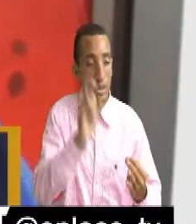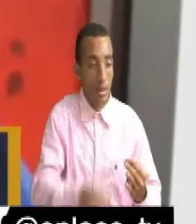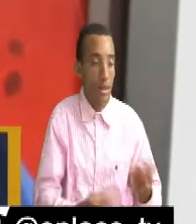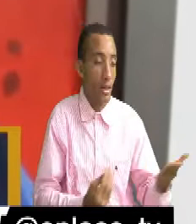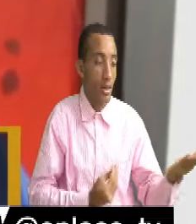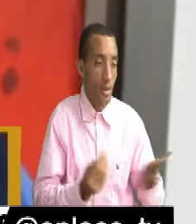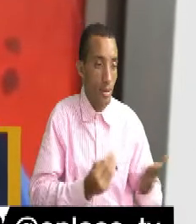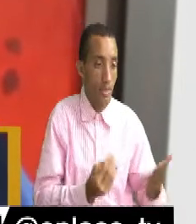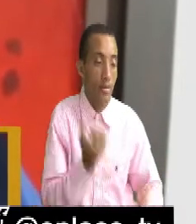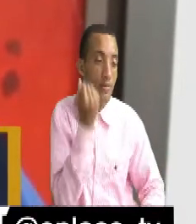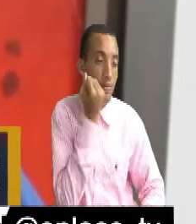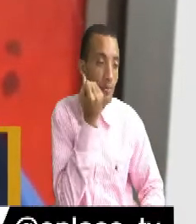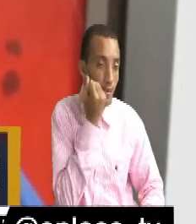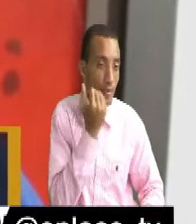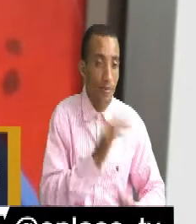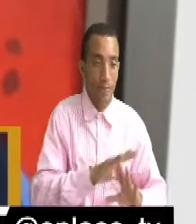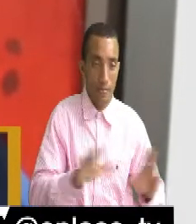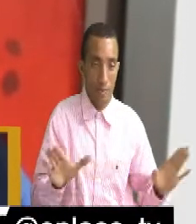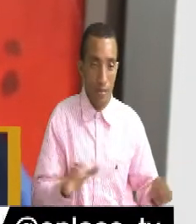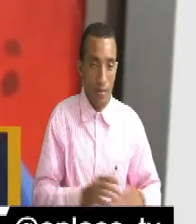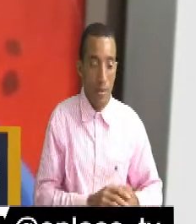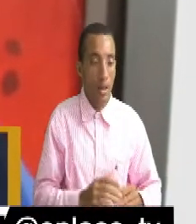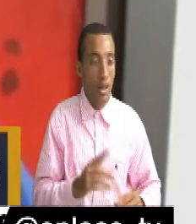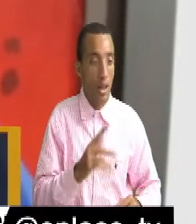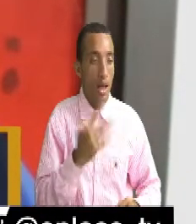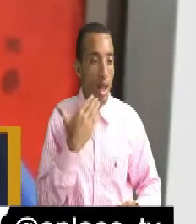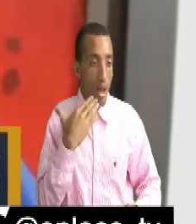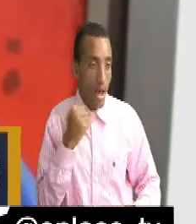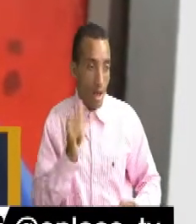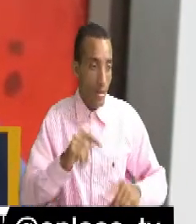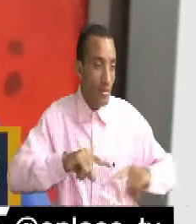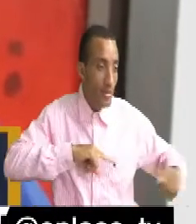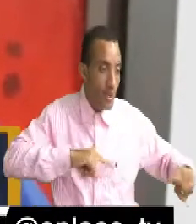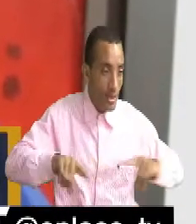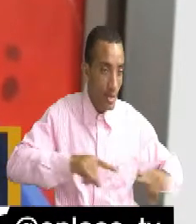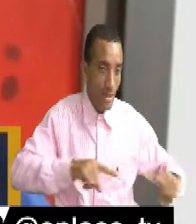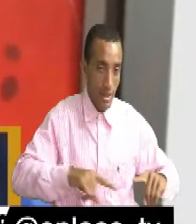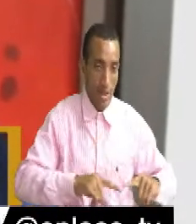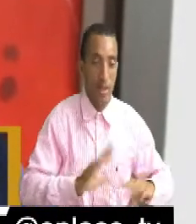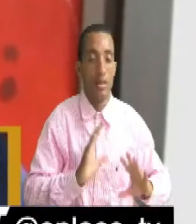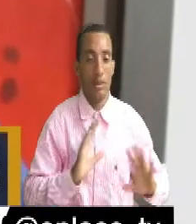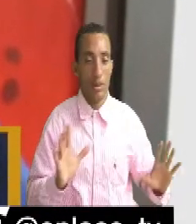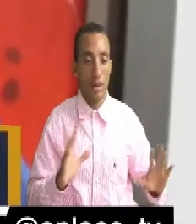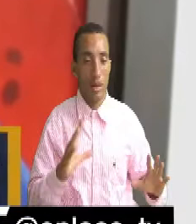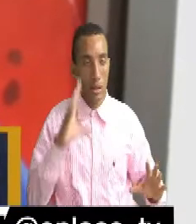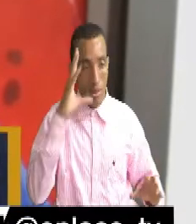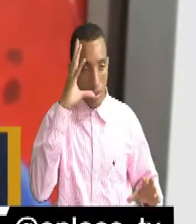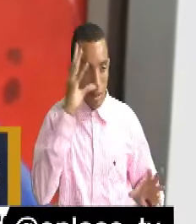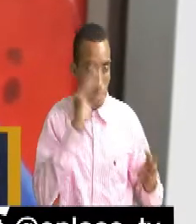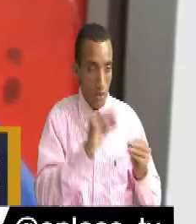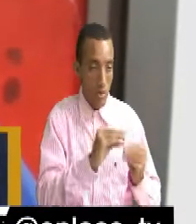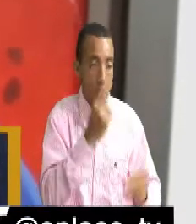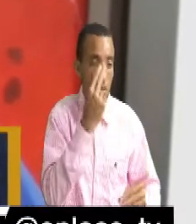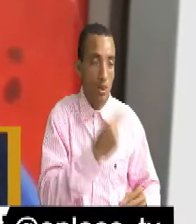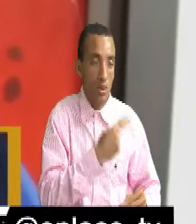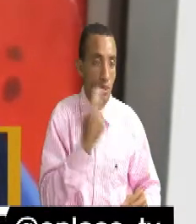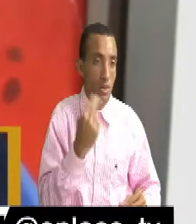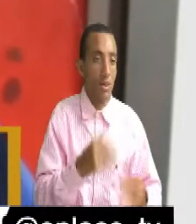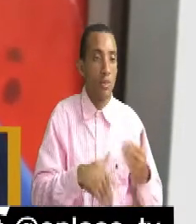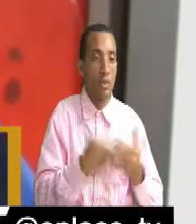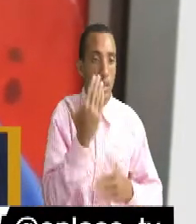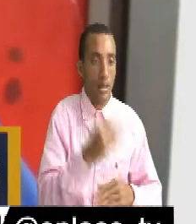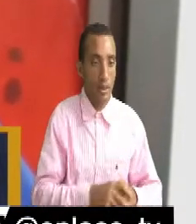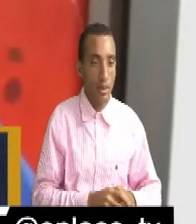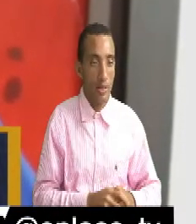directamente con la gerente de gases de Barranca Bermeja, en el cual se adquirieron unos compromisos de empezar por hacer, de manera